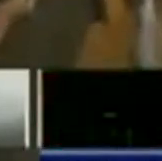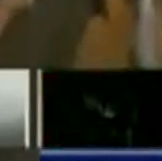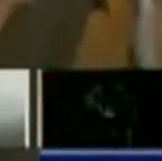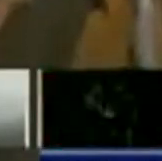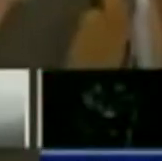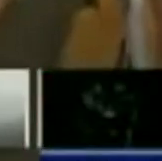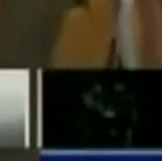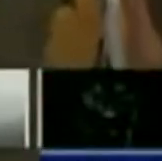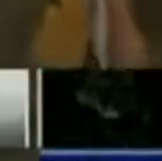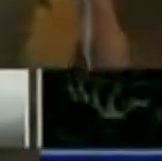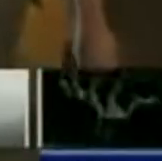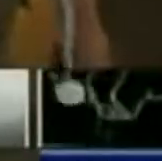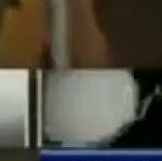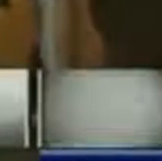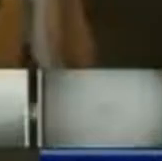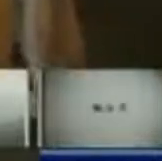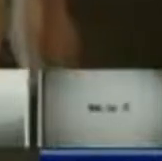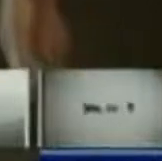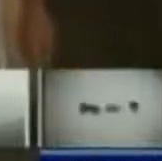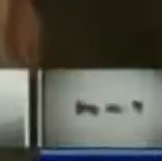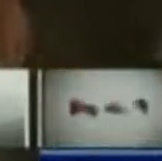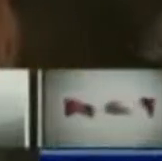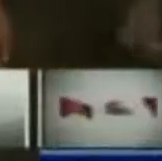con una vivencias